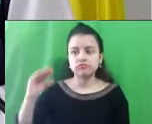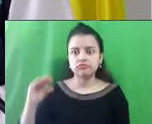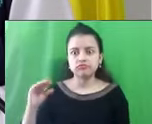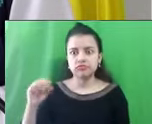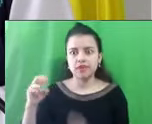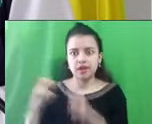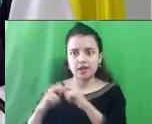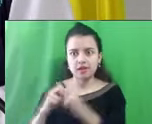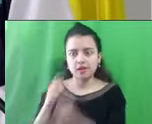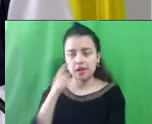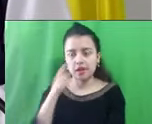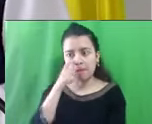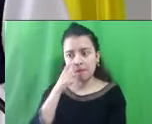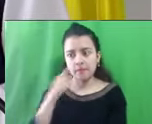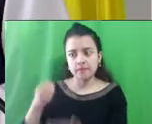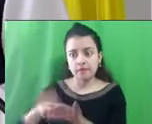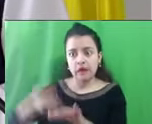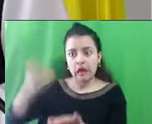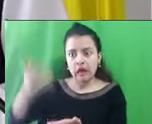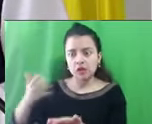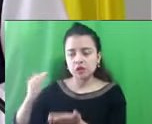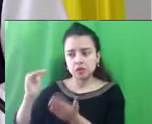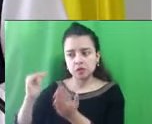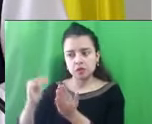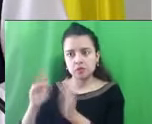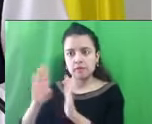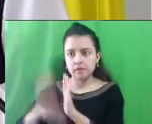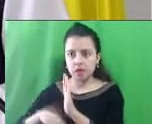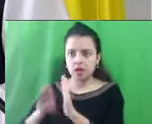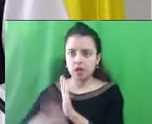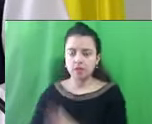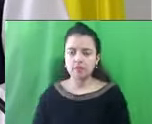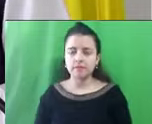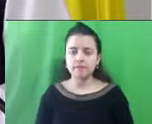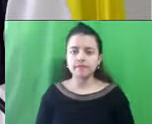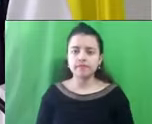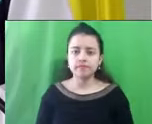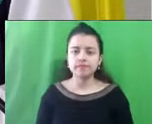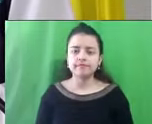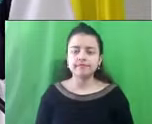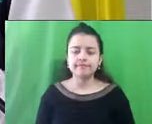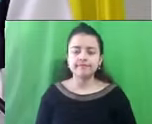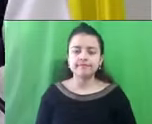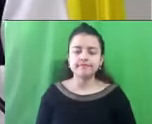También nos beneficiamos porque el costo de energía bajaría también.